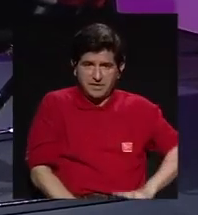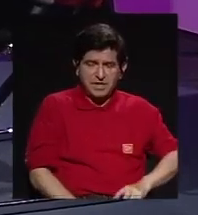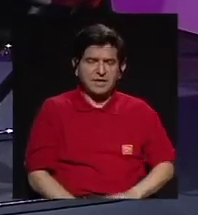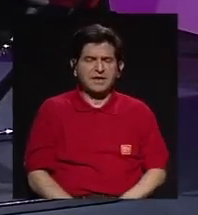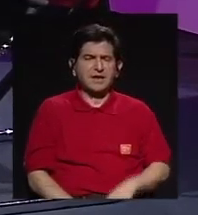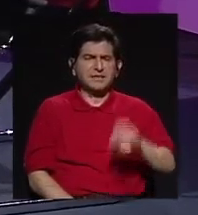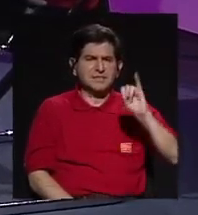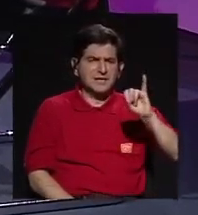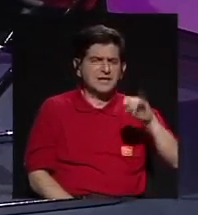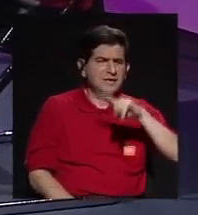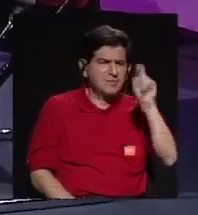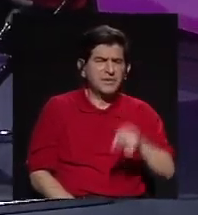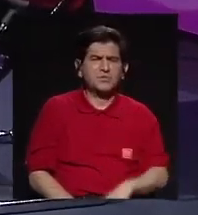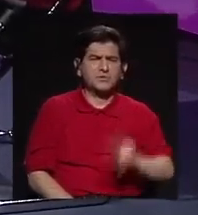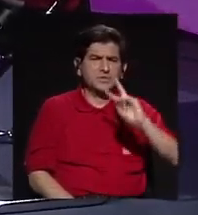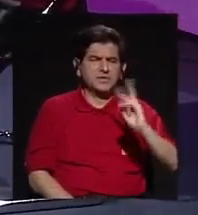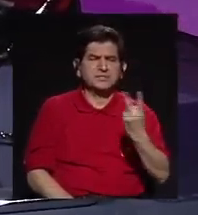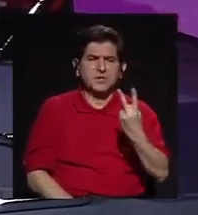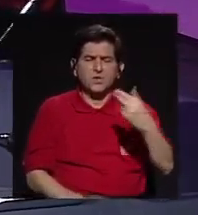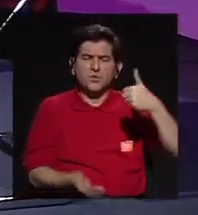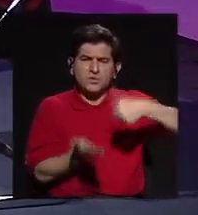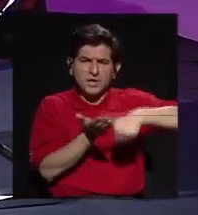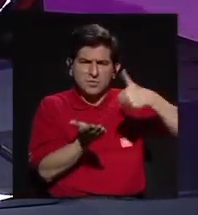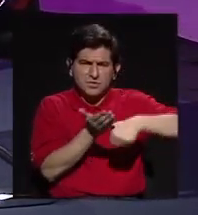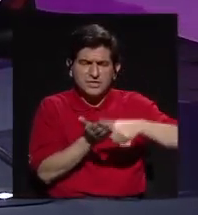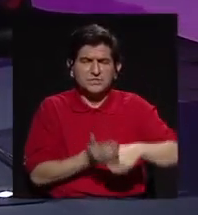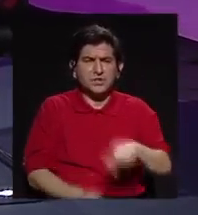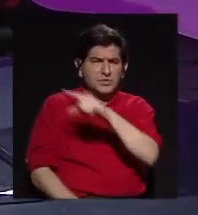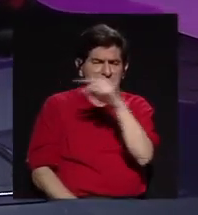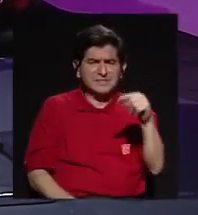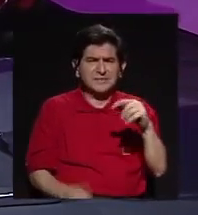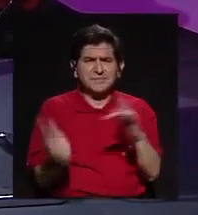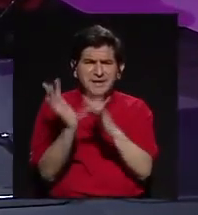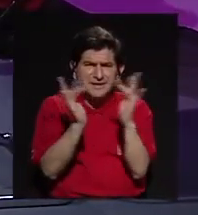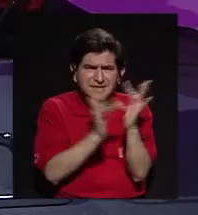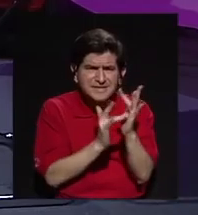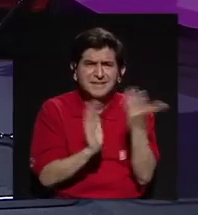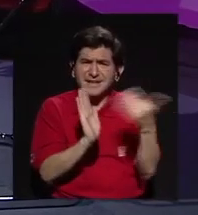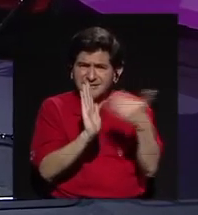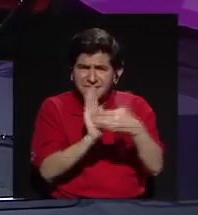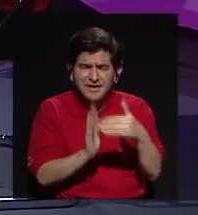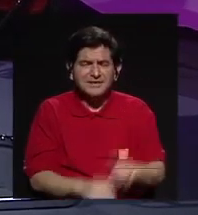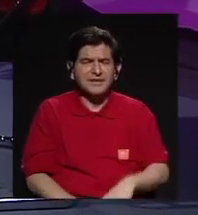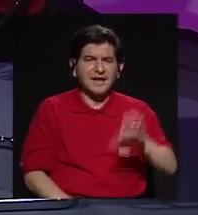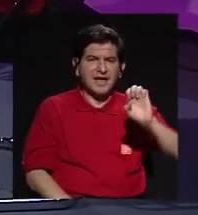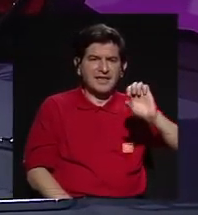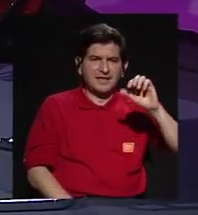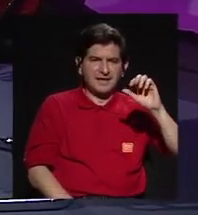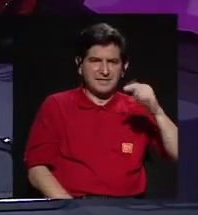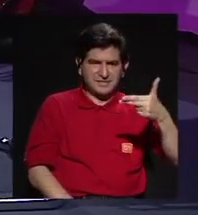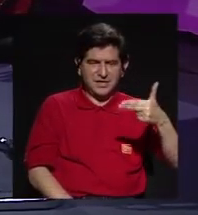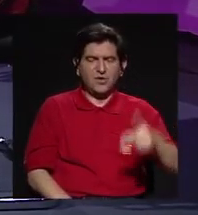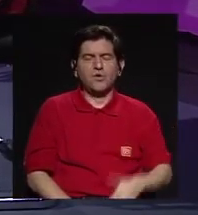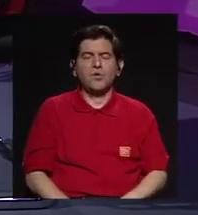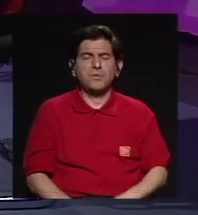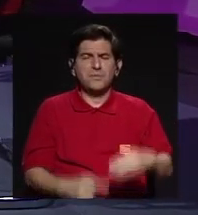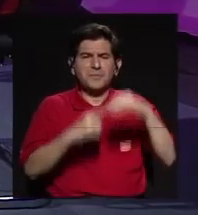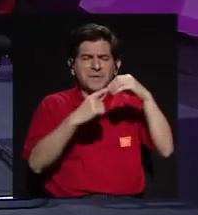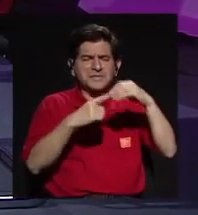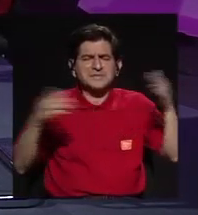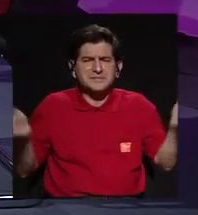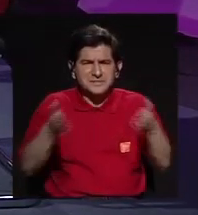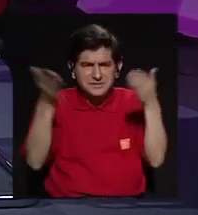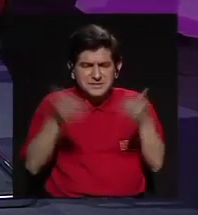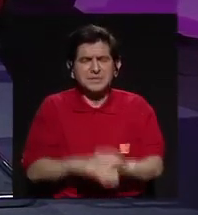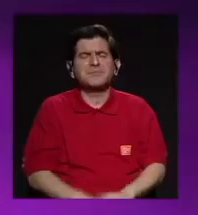va a influenciar que la segunda ronda sea en Semana Santa. Y Edgar Chacón dice que la principal promotora de la ideología de género es